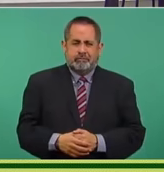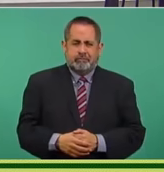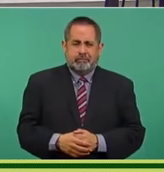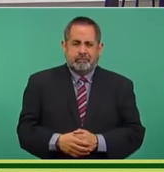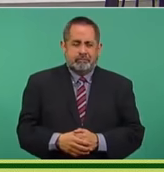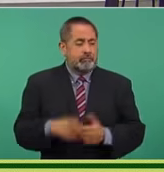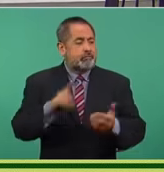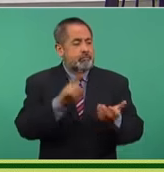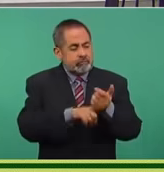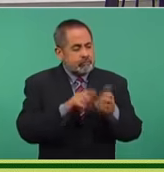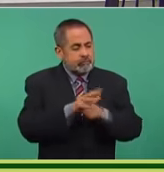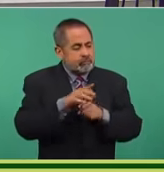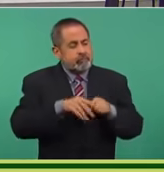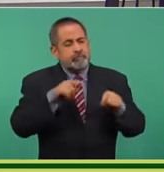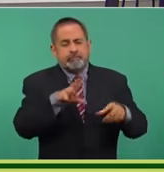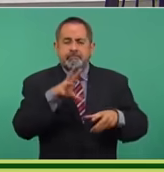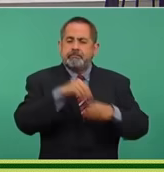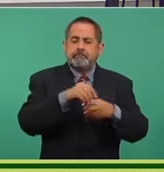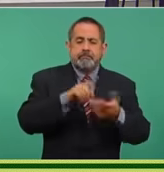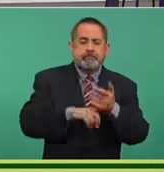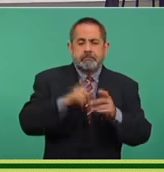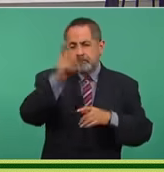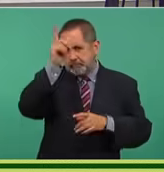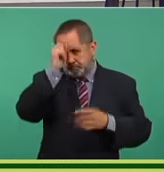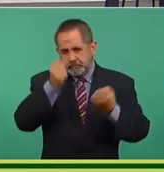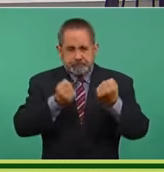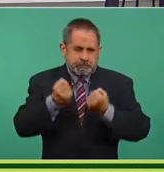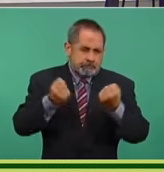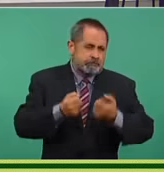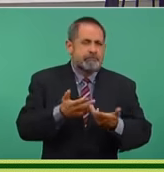entre los que se incluían choferes